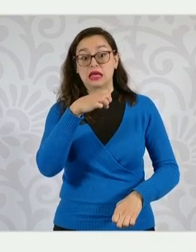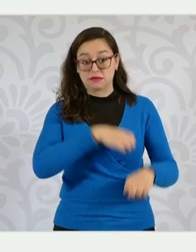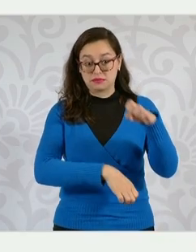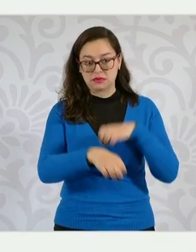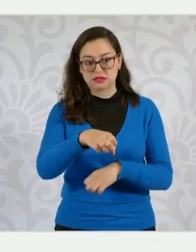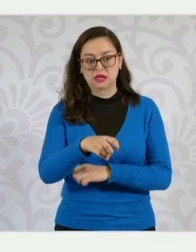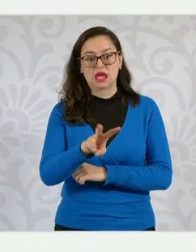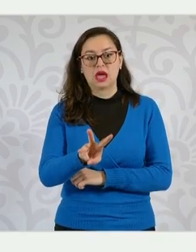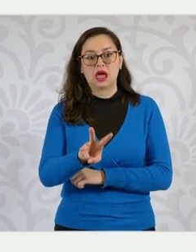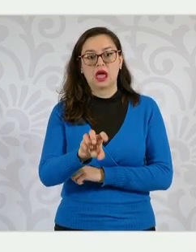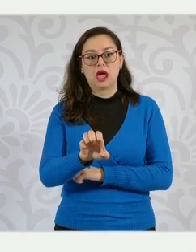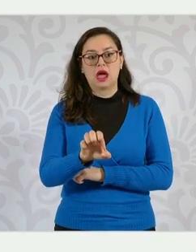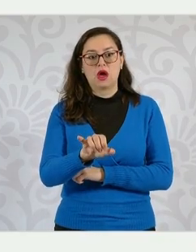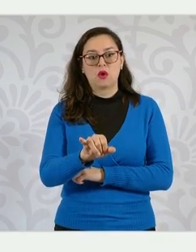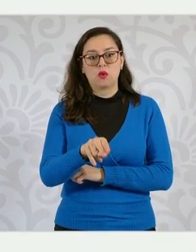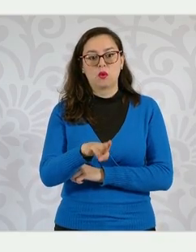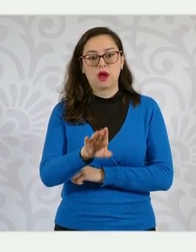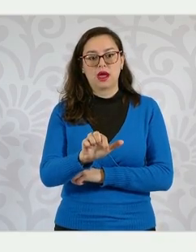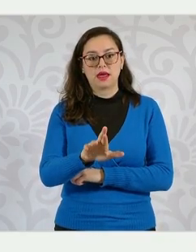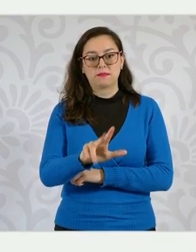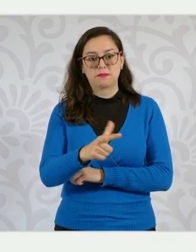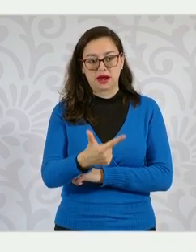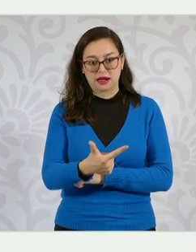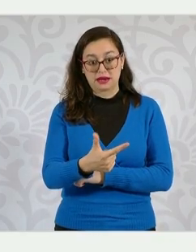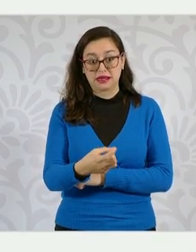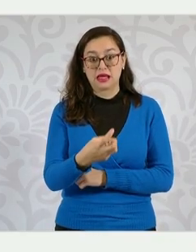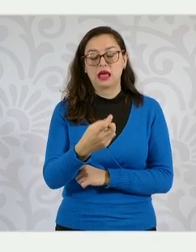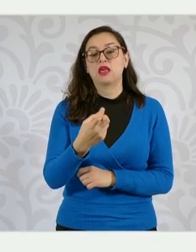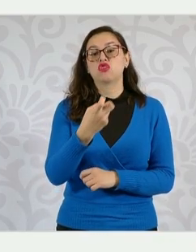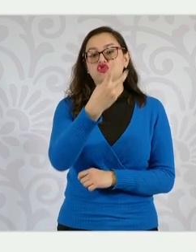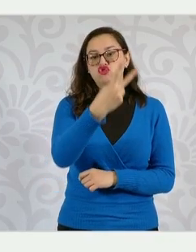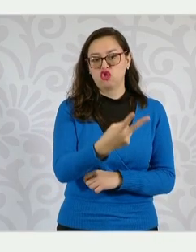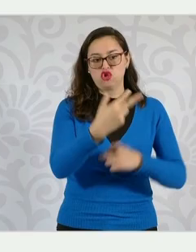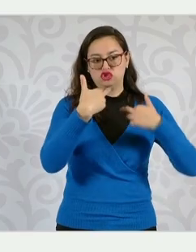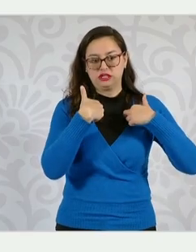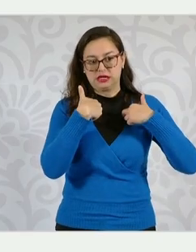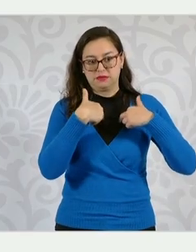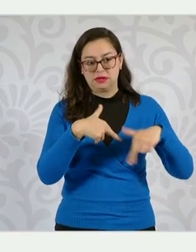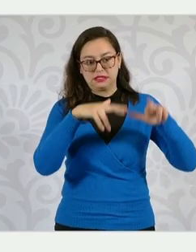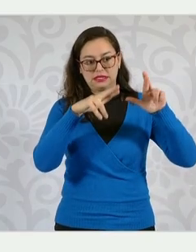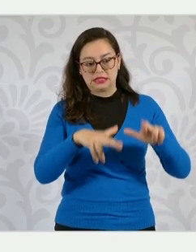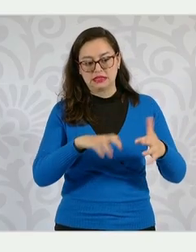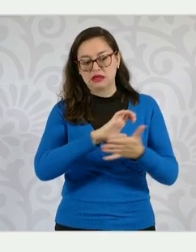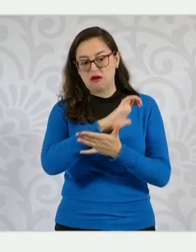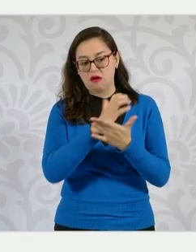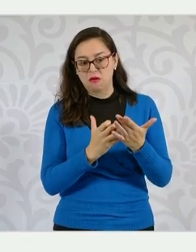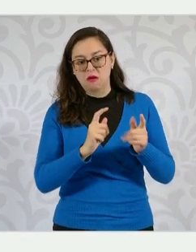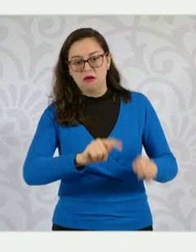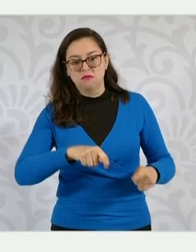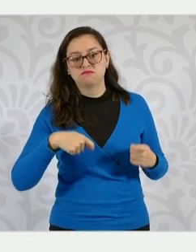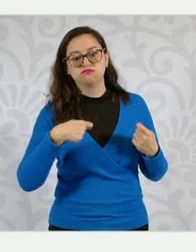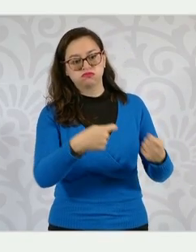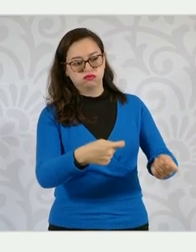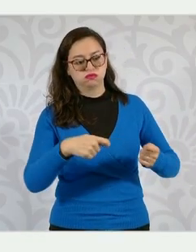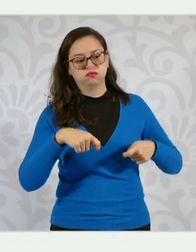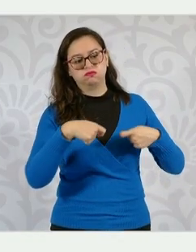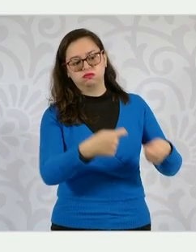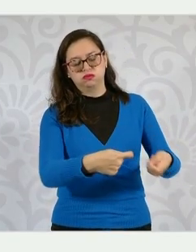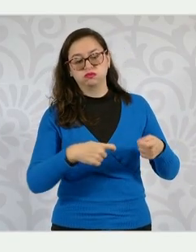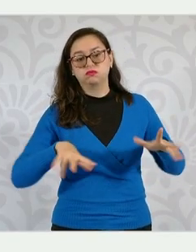y Jonathan Alexis Weimber Pinto, obtuvo contratos por un total de